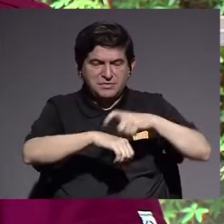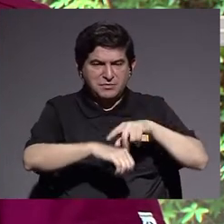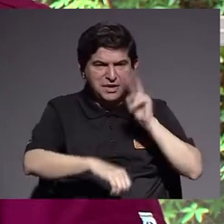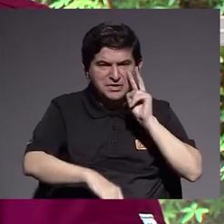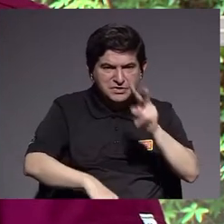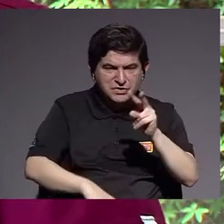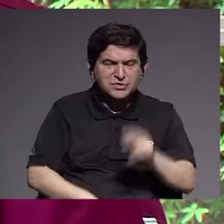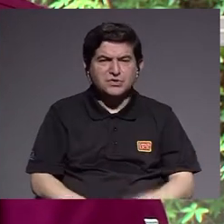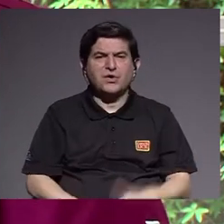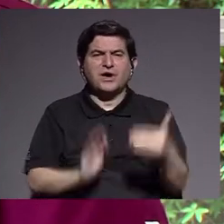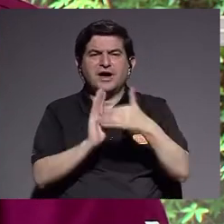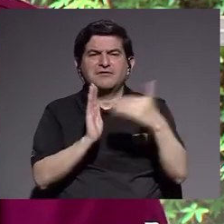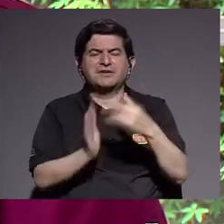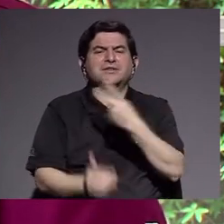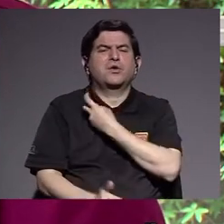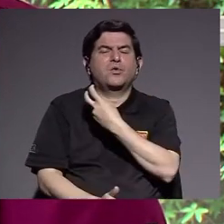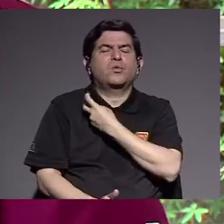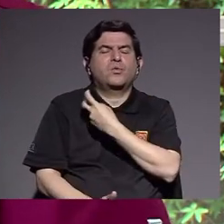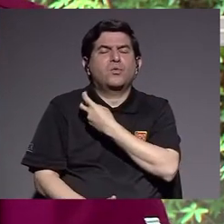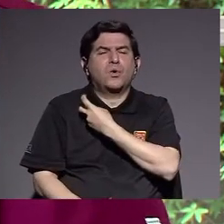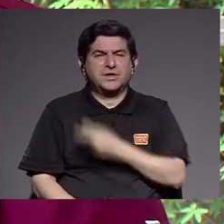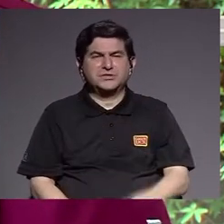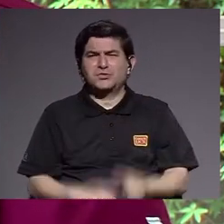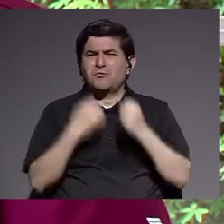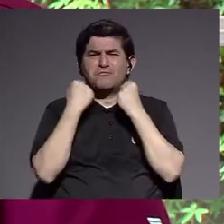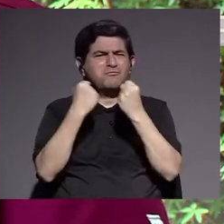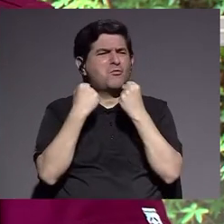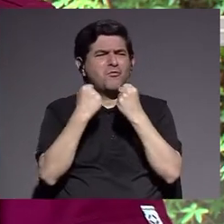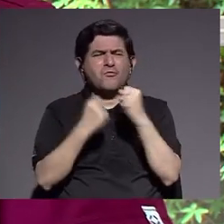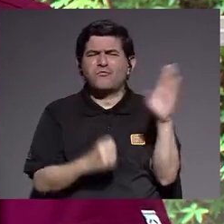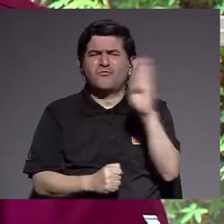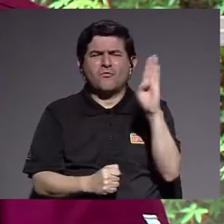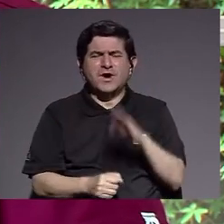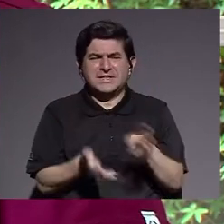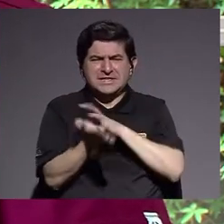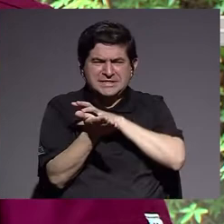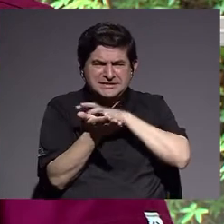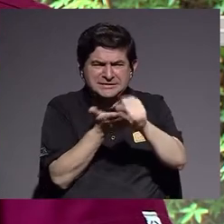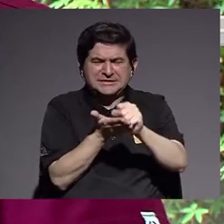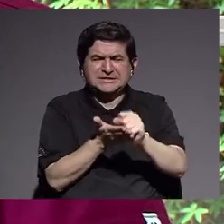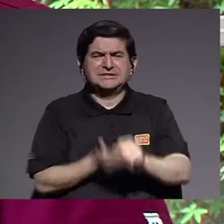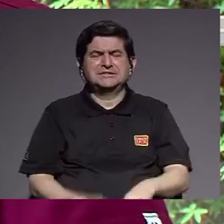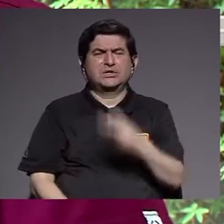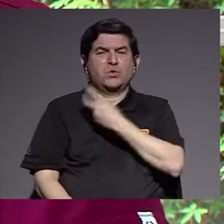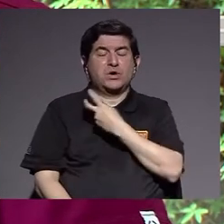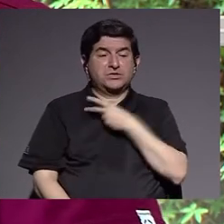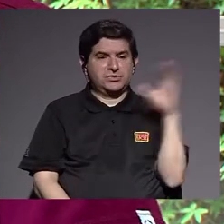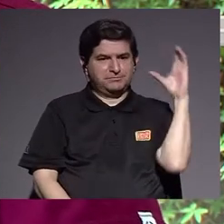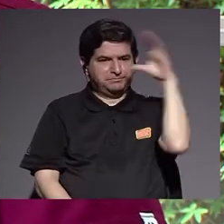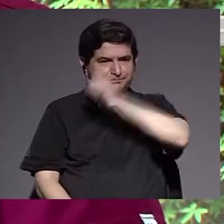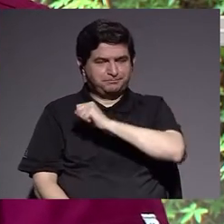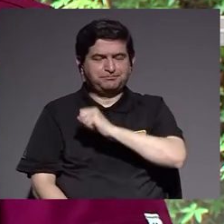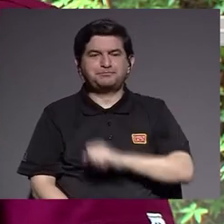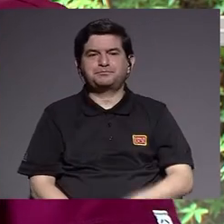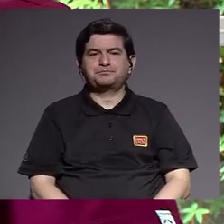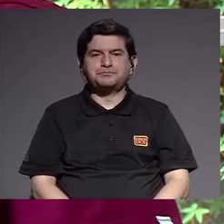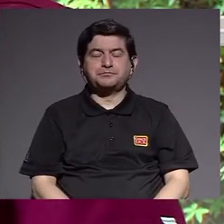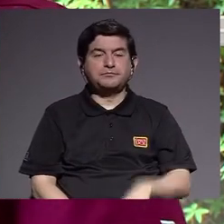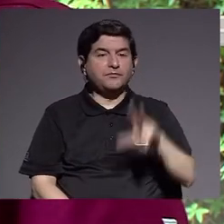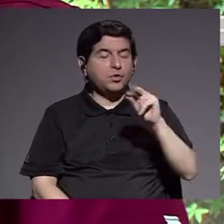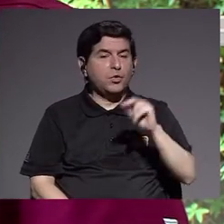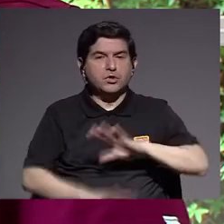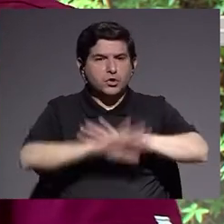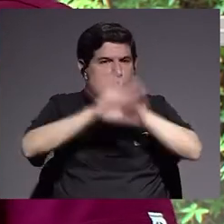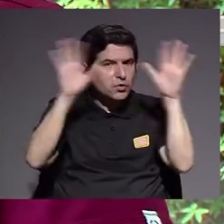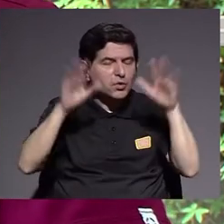clínicamente elegida ha carcomido hueso humano en este estado fuerte las bacterias que han carcomido el hueso ahí es clínicamente muy evidente cuando